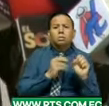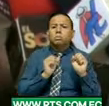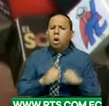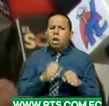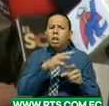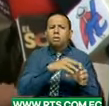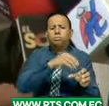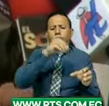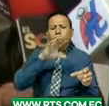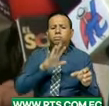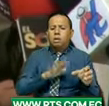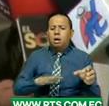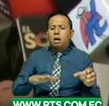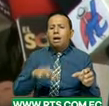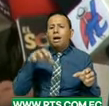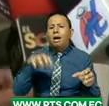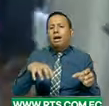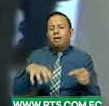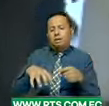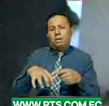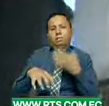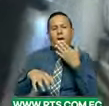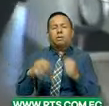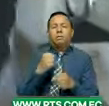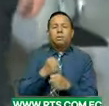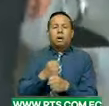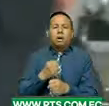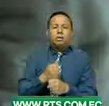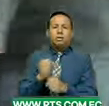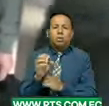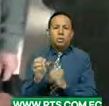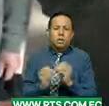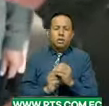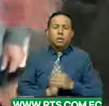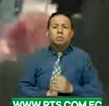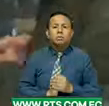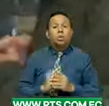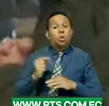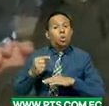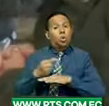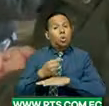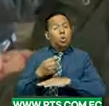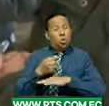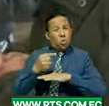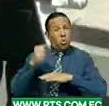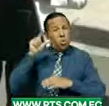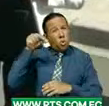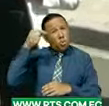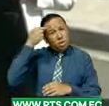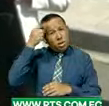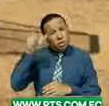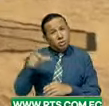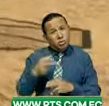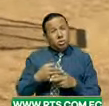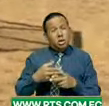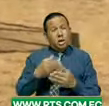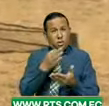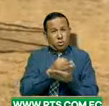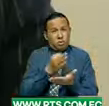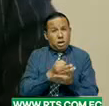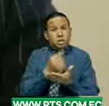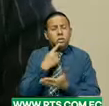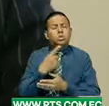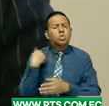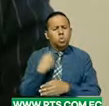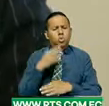salgan a la prepenitenciaria. El gobernador de Cotopaxi comprometió su apoyo para seguir trabajando por la seguridad de